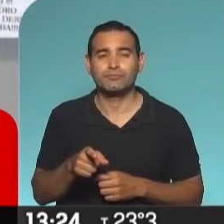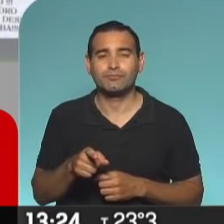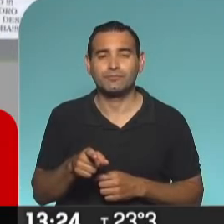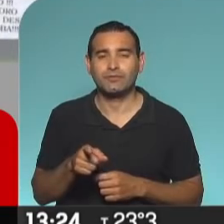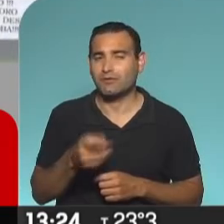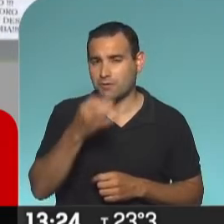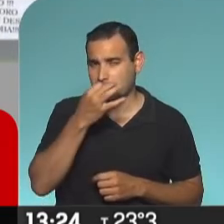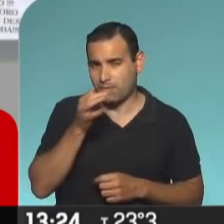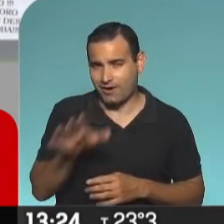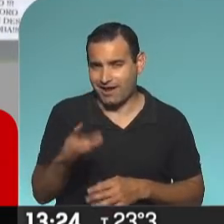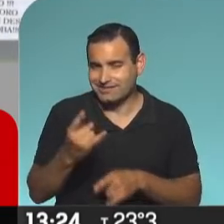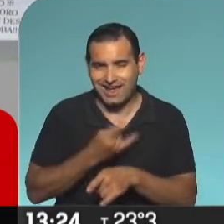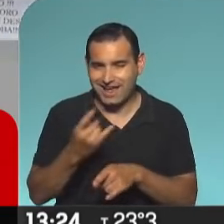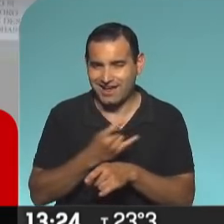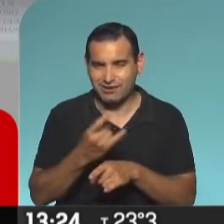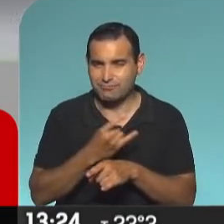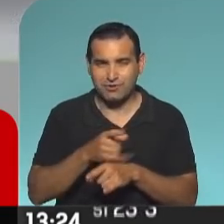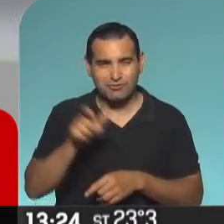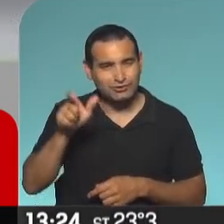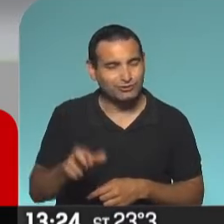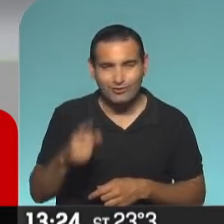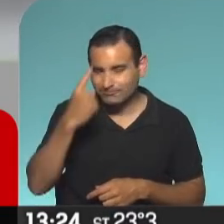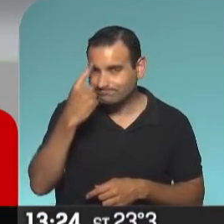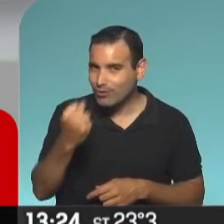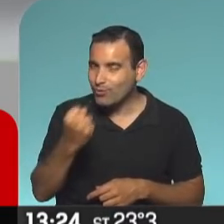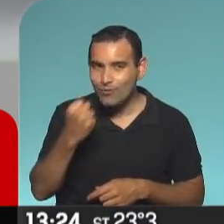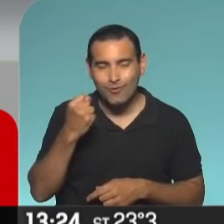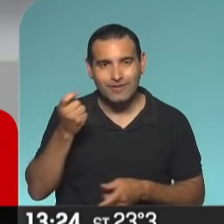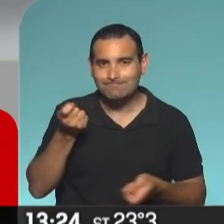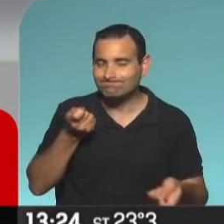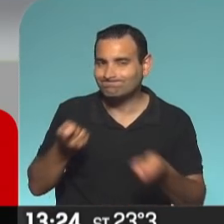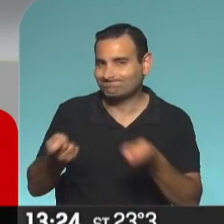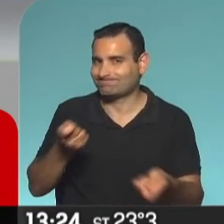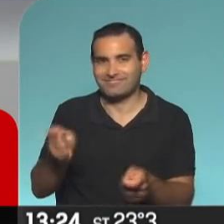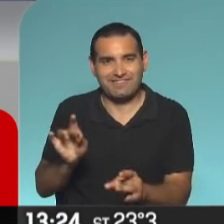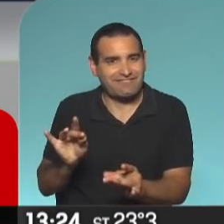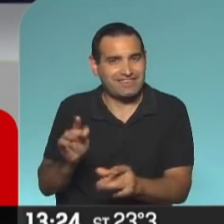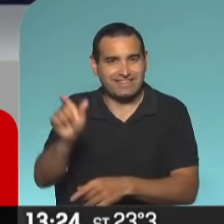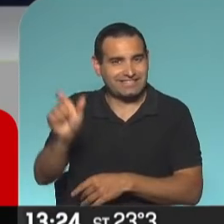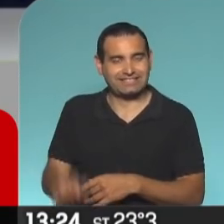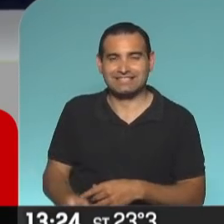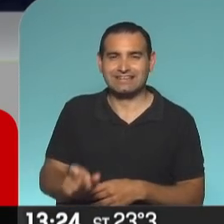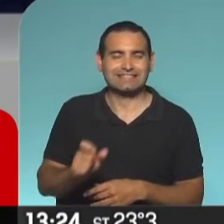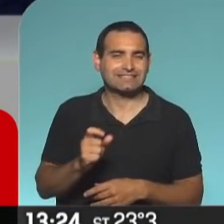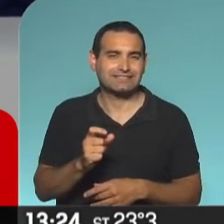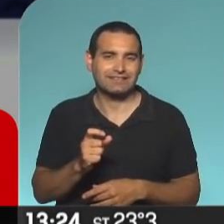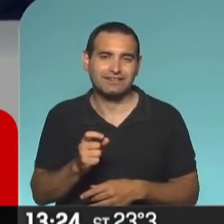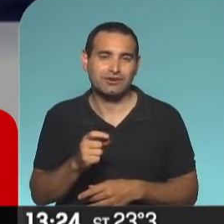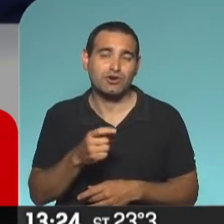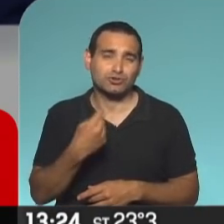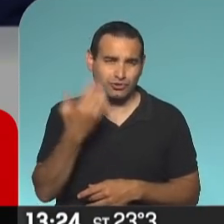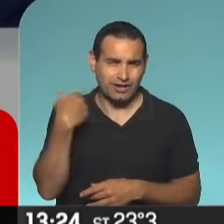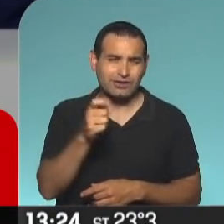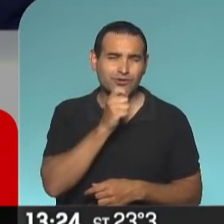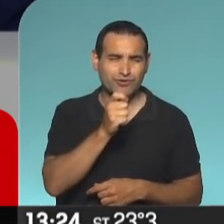prácticamente lo que quería, muy difícil de dominar desde hace mucho tiempo. Nosotros hablamos en la edición